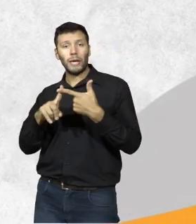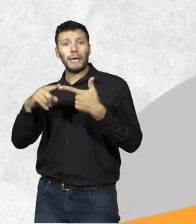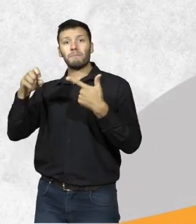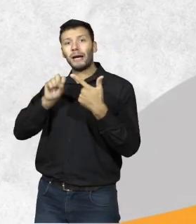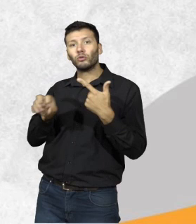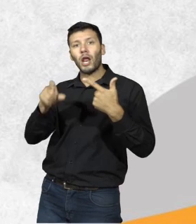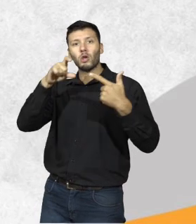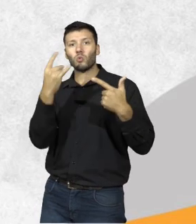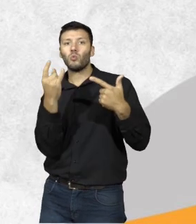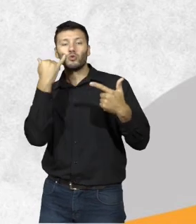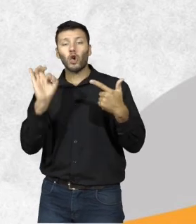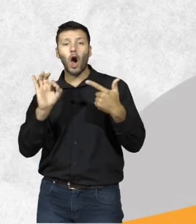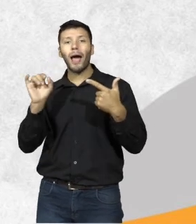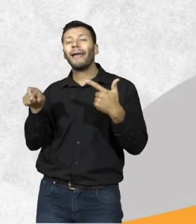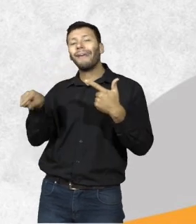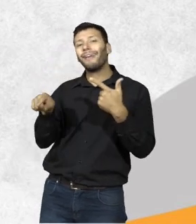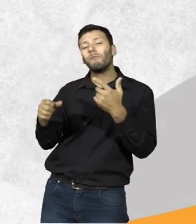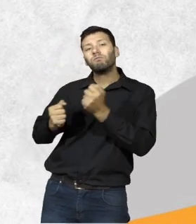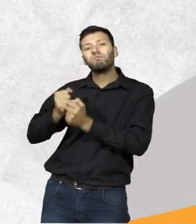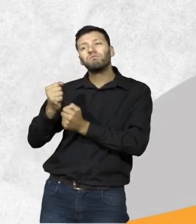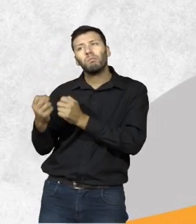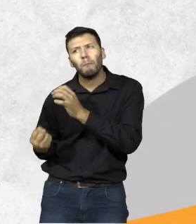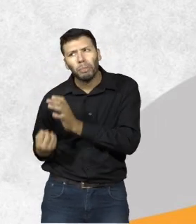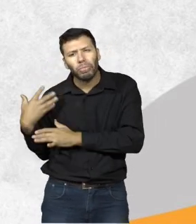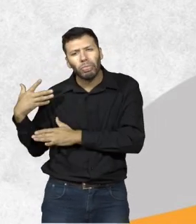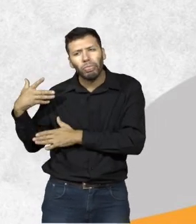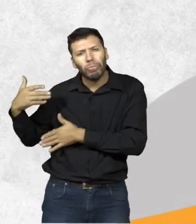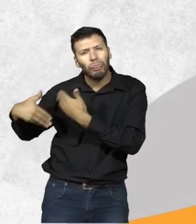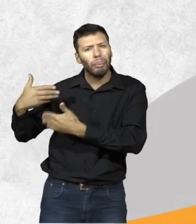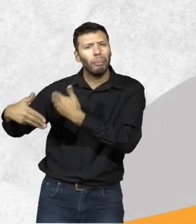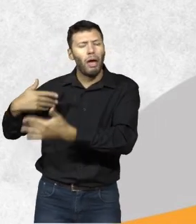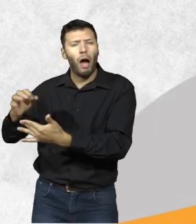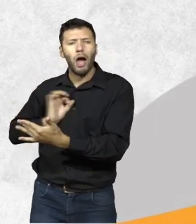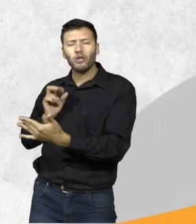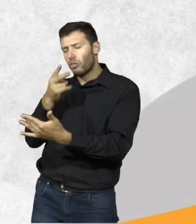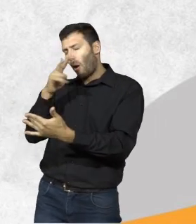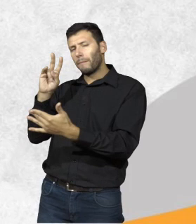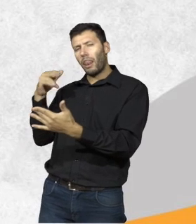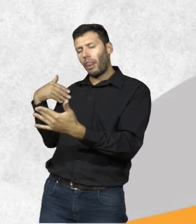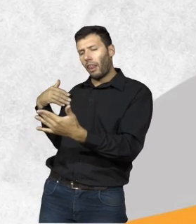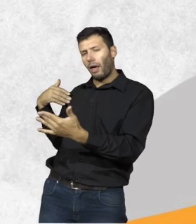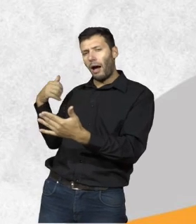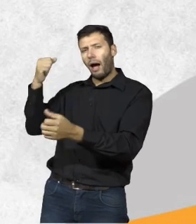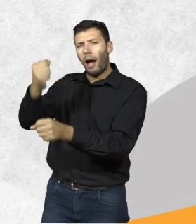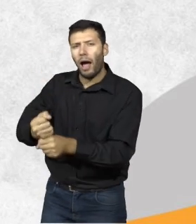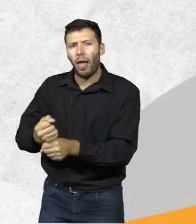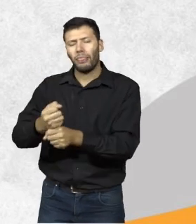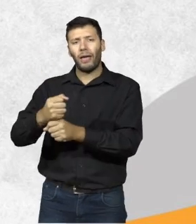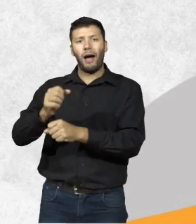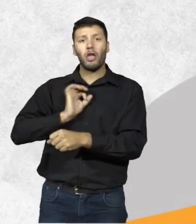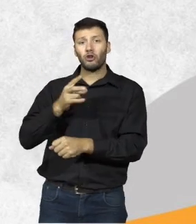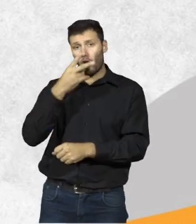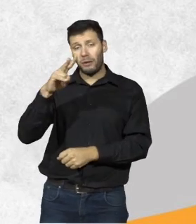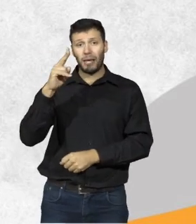ahí desde el año 2000 hasta el año 2016,